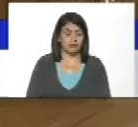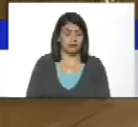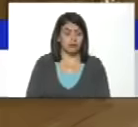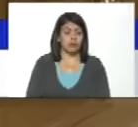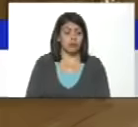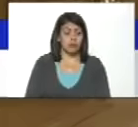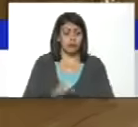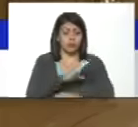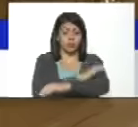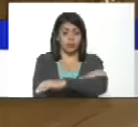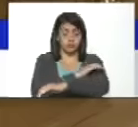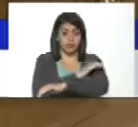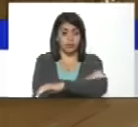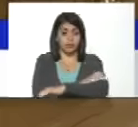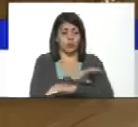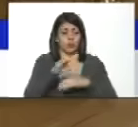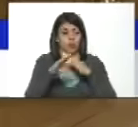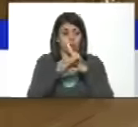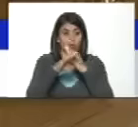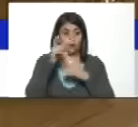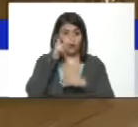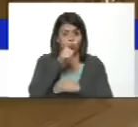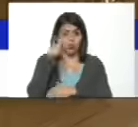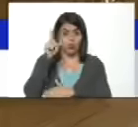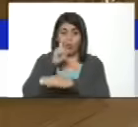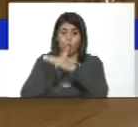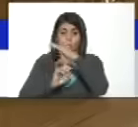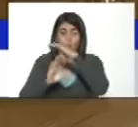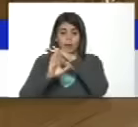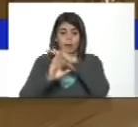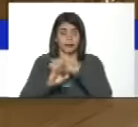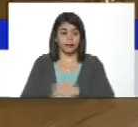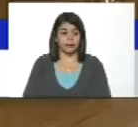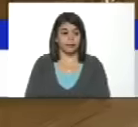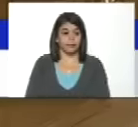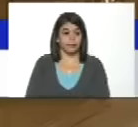que esos sectores opositores tienen contra el pueblo humilde.